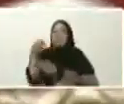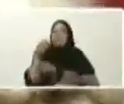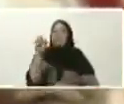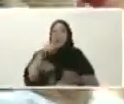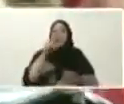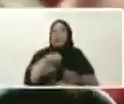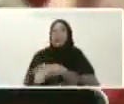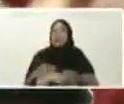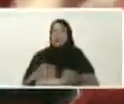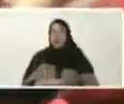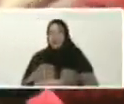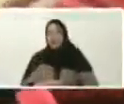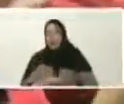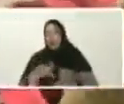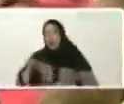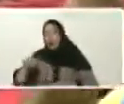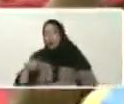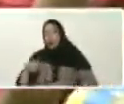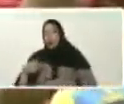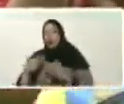Tenemos que estudiar.